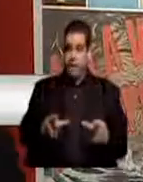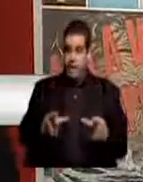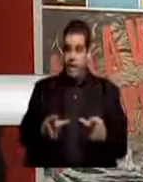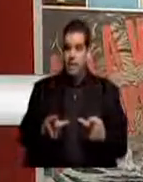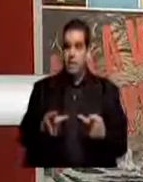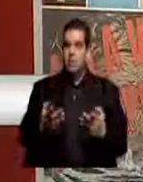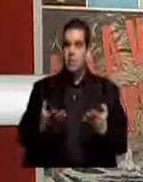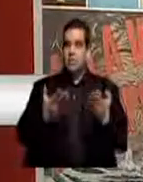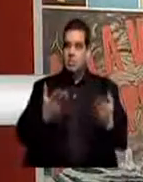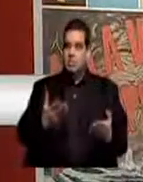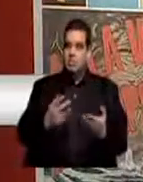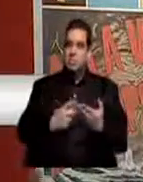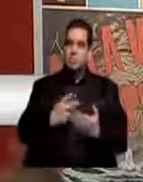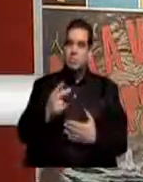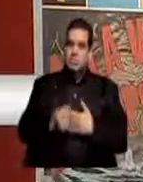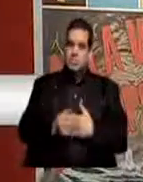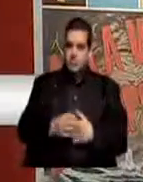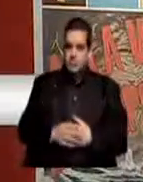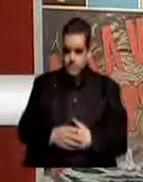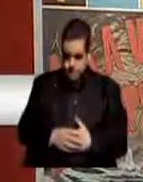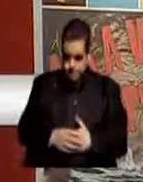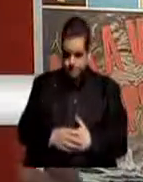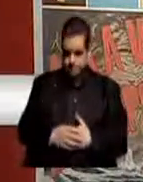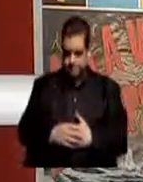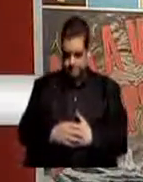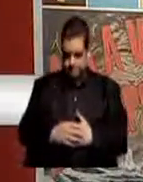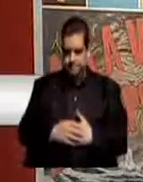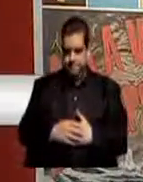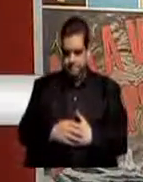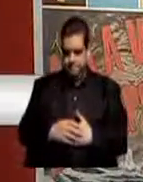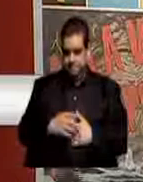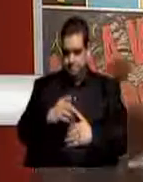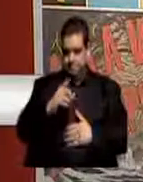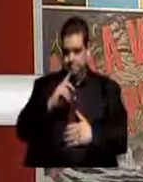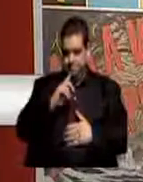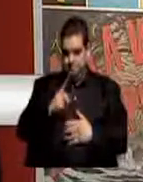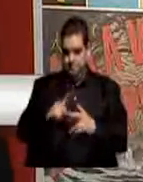someter proyectos. Y así es que empiezo yo a desarrollarme